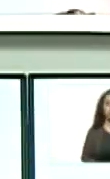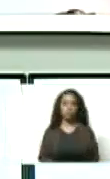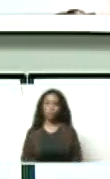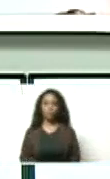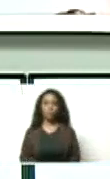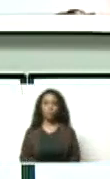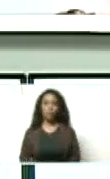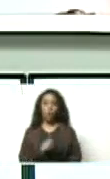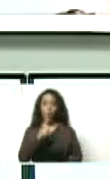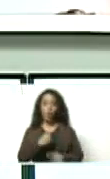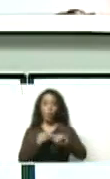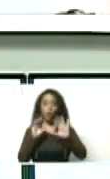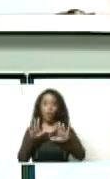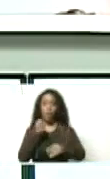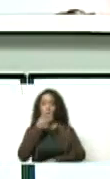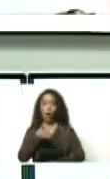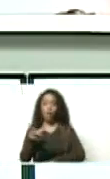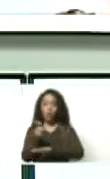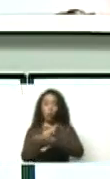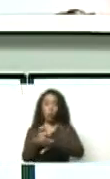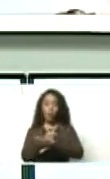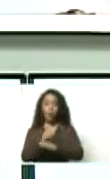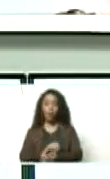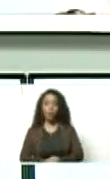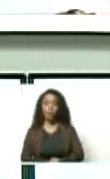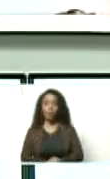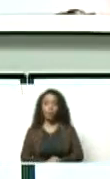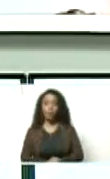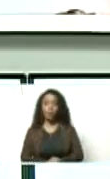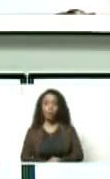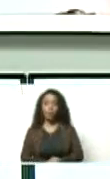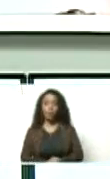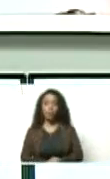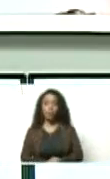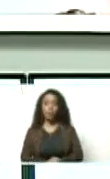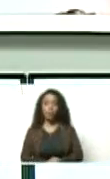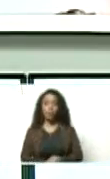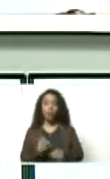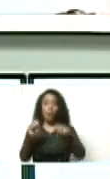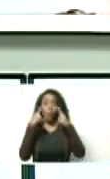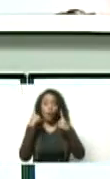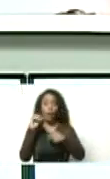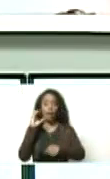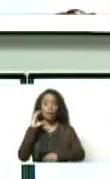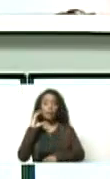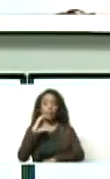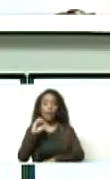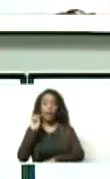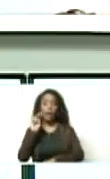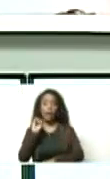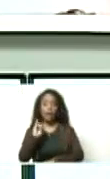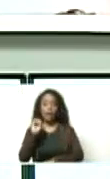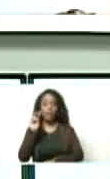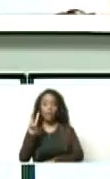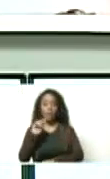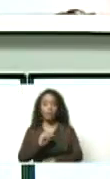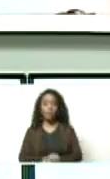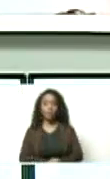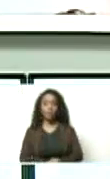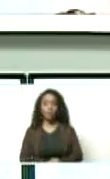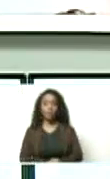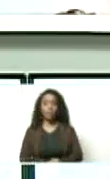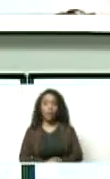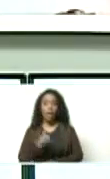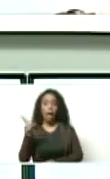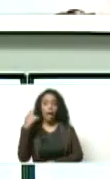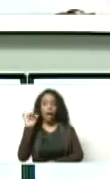Por 10 del buen gobierno, 1x10 del buen gobierno, en La Guaira, en el CIB, está clarito el CIB,